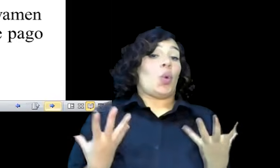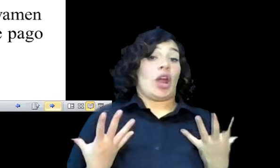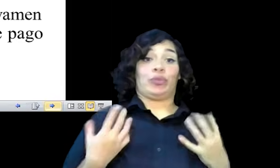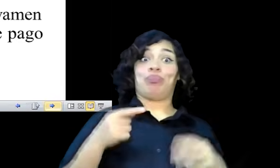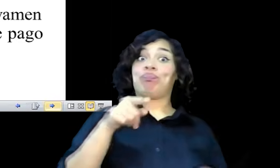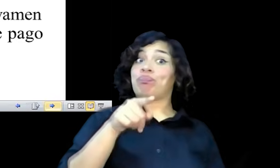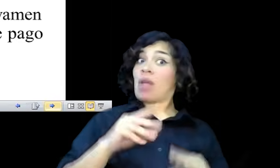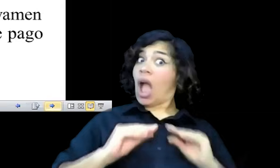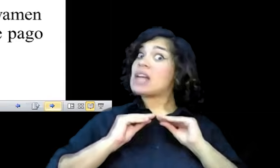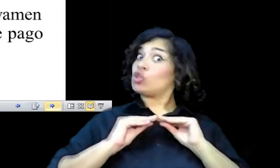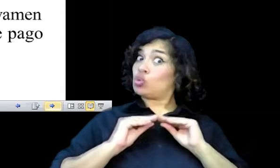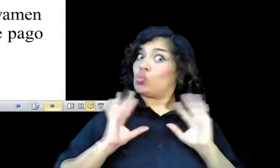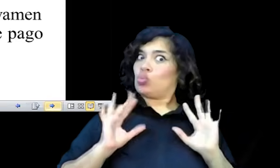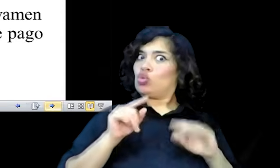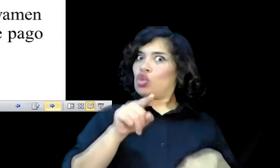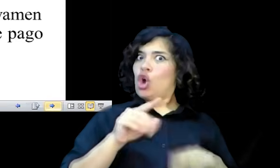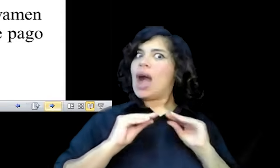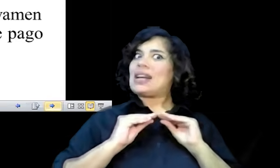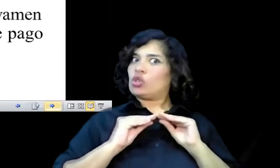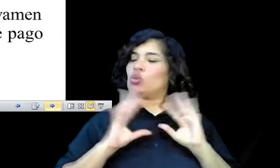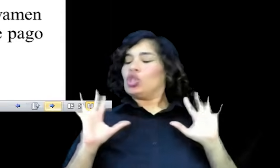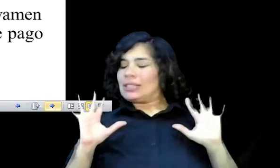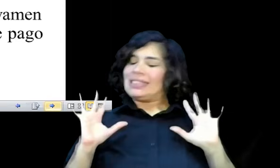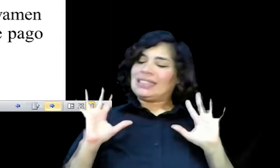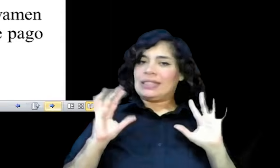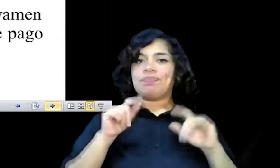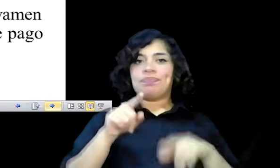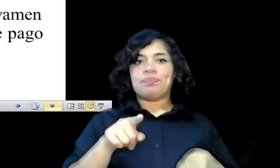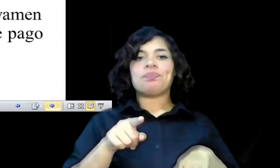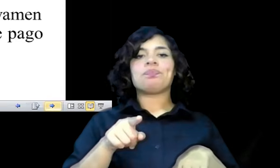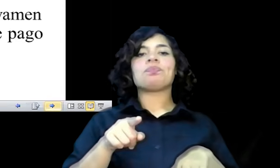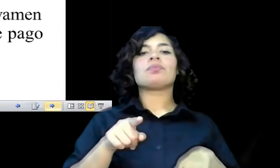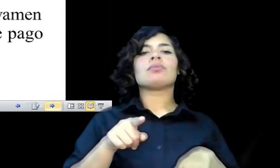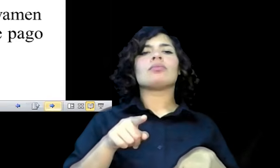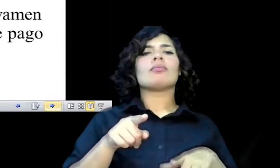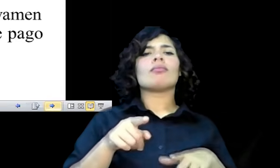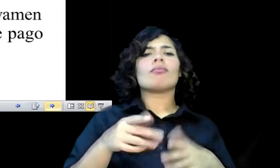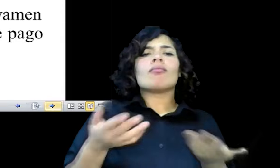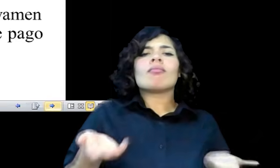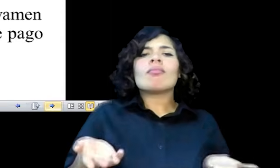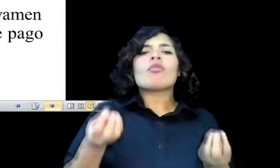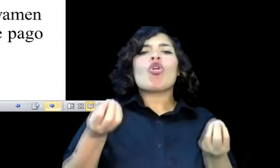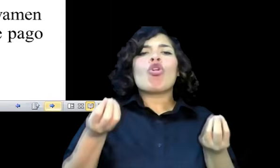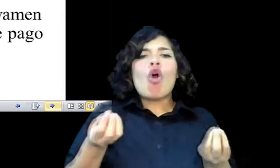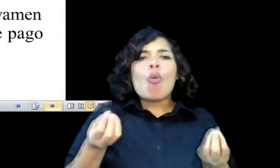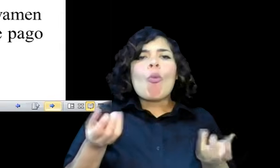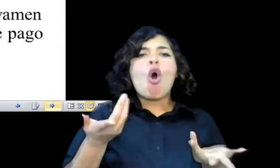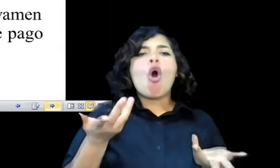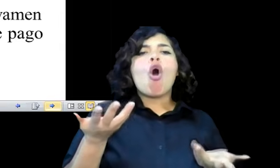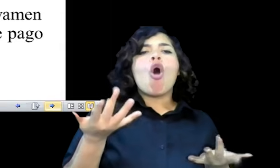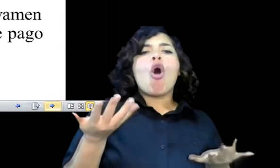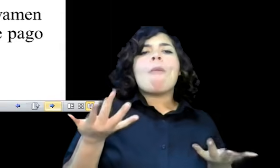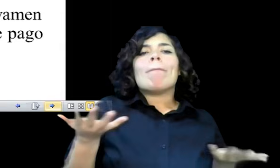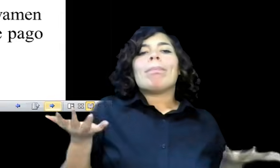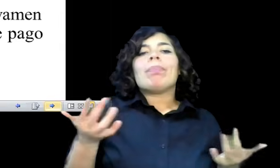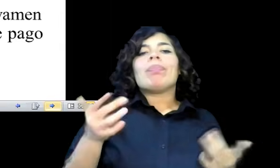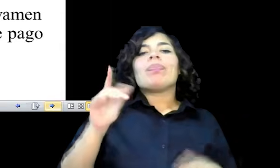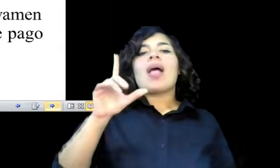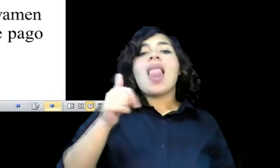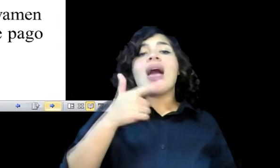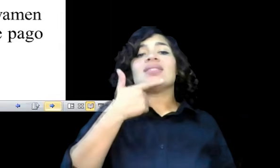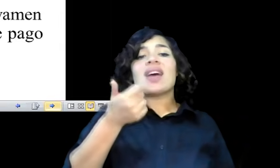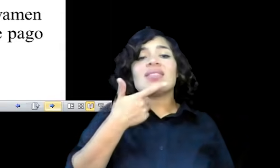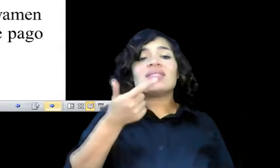Bueno, acá hay una cuestión, ¿sí? Una cuestión que era controvertida. ¿Las SAS tributaban? ¿Por qué? Porque las SAS no